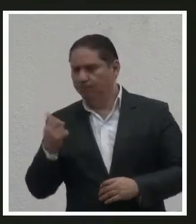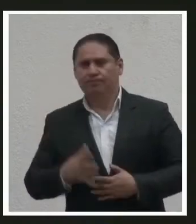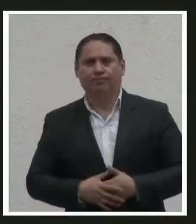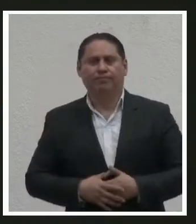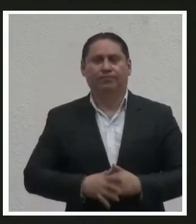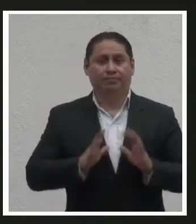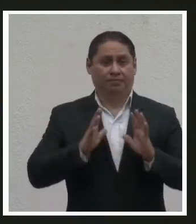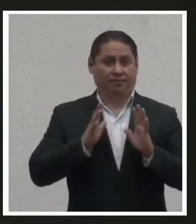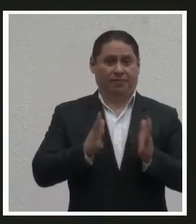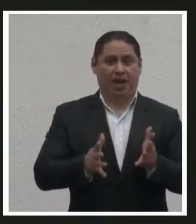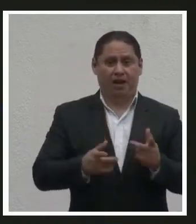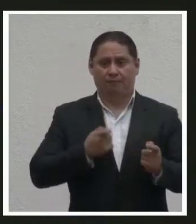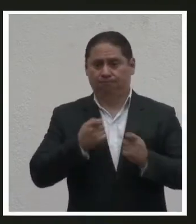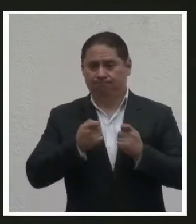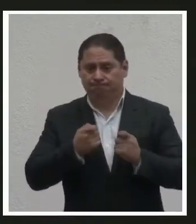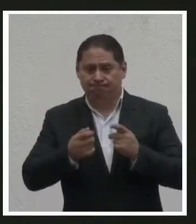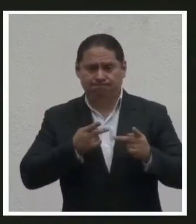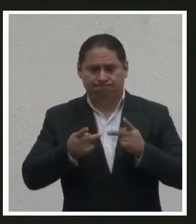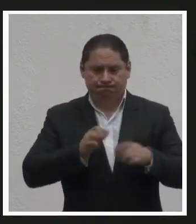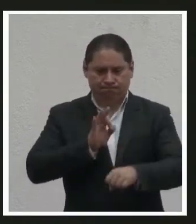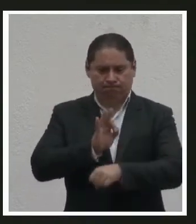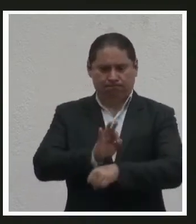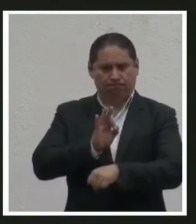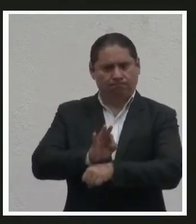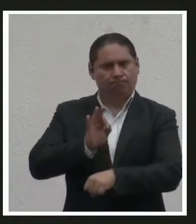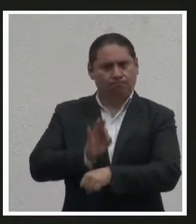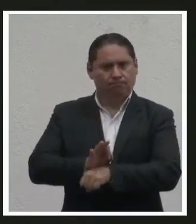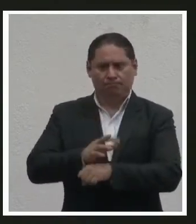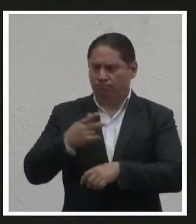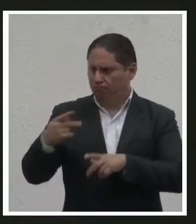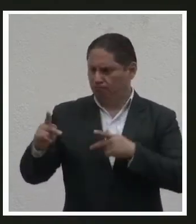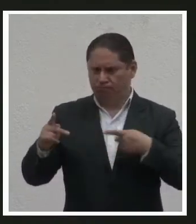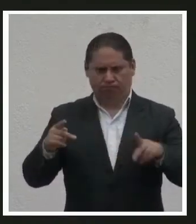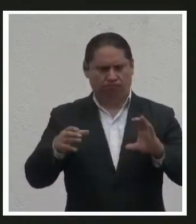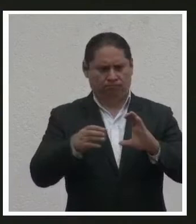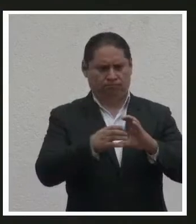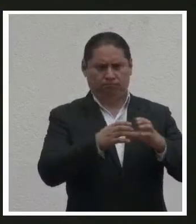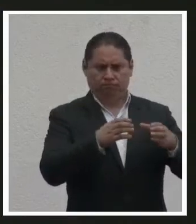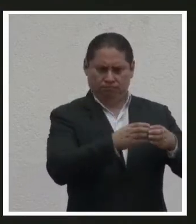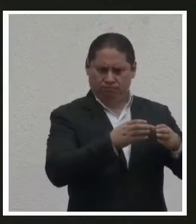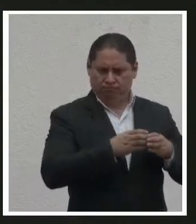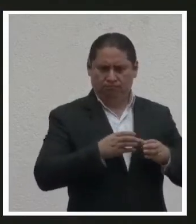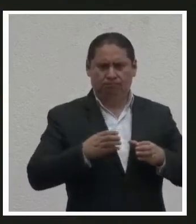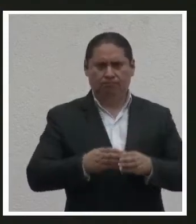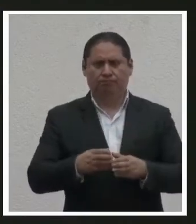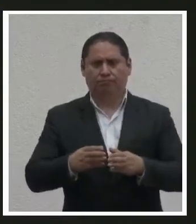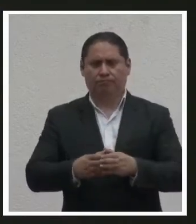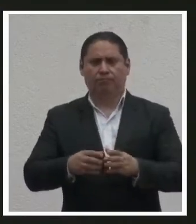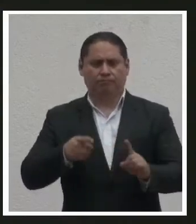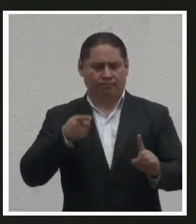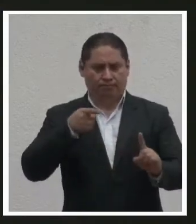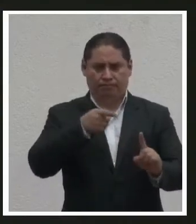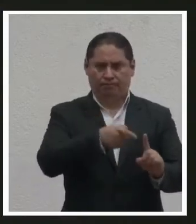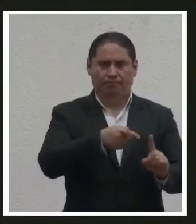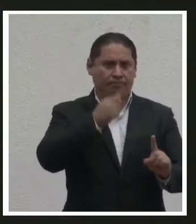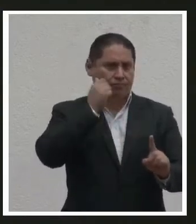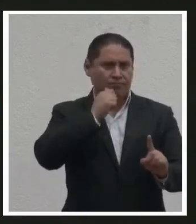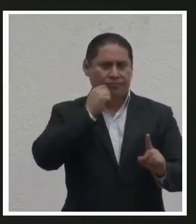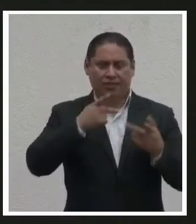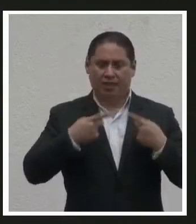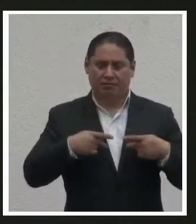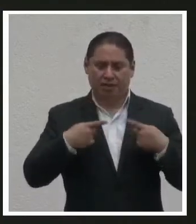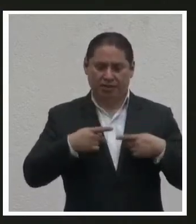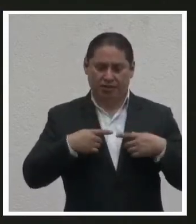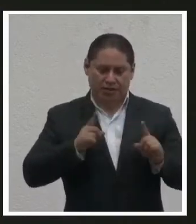de plantear estrategias de prevención desde las propias comunidades, involucrando directamente a la